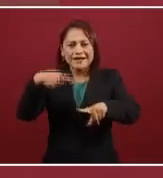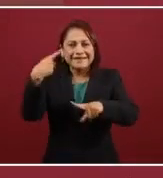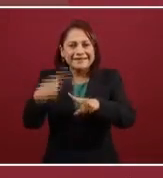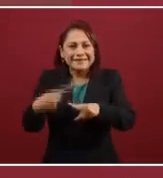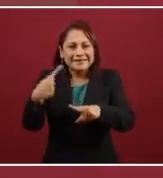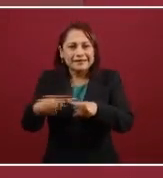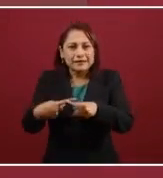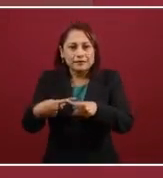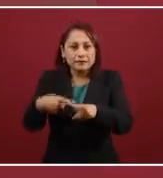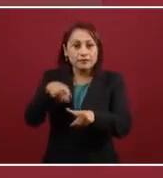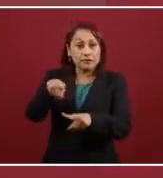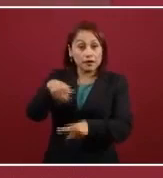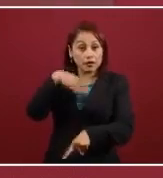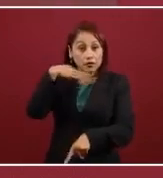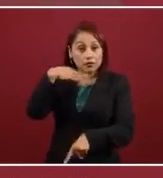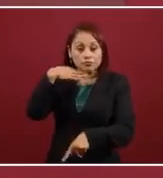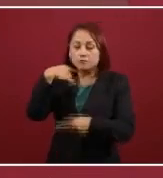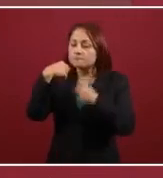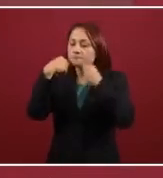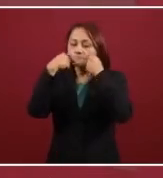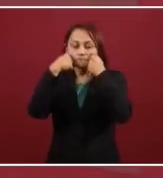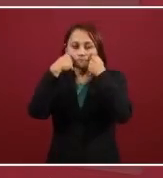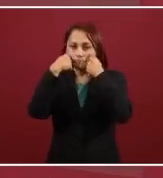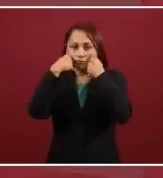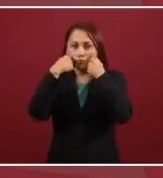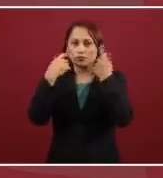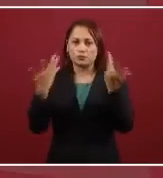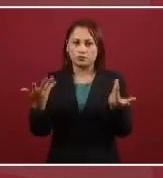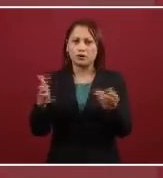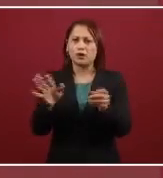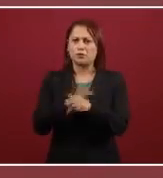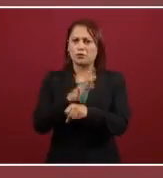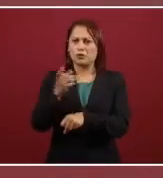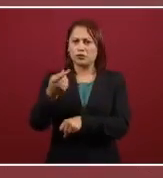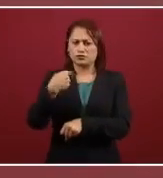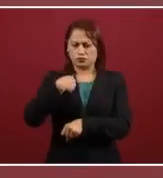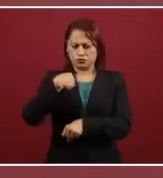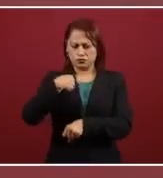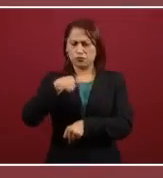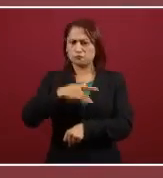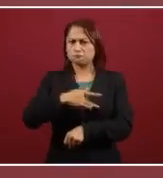Entonces, por eso, pues tengo mi conciencia tranquila, puedo